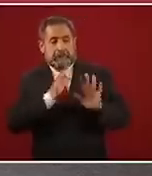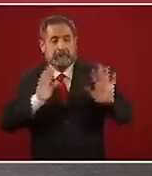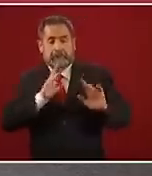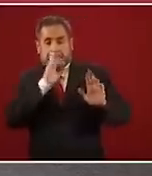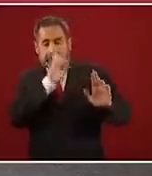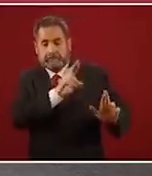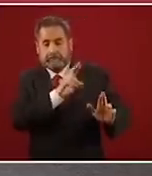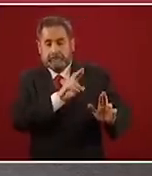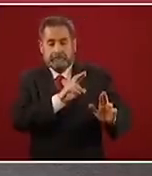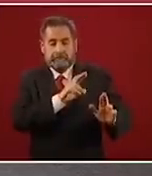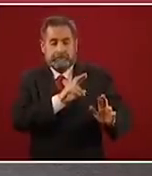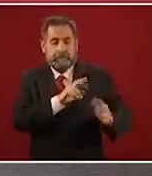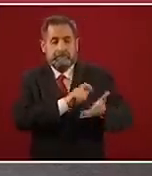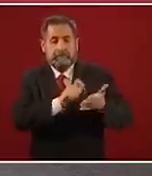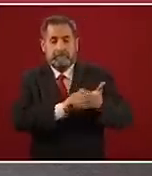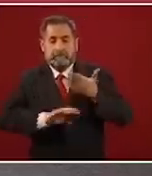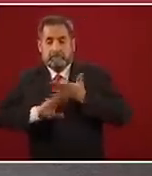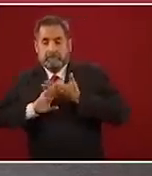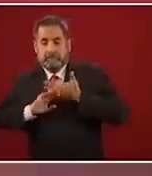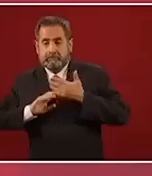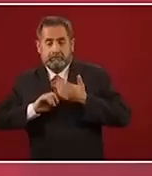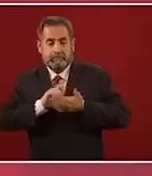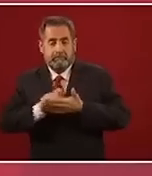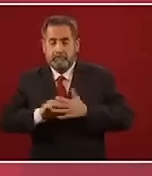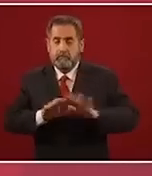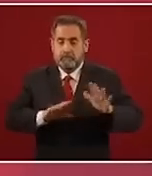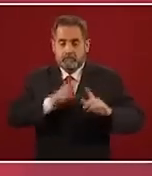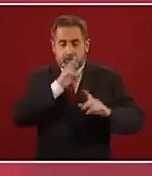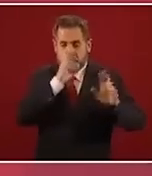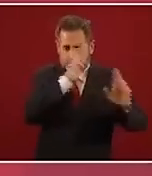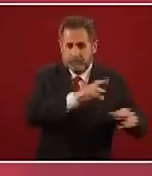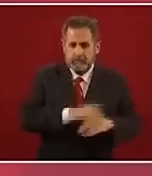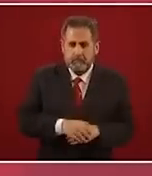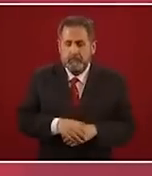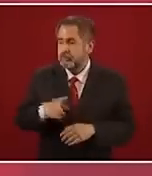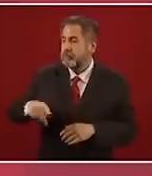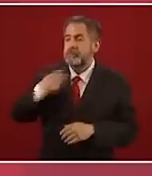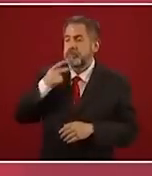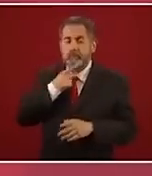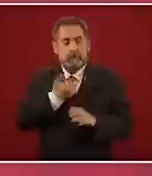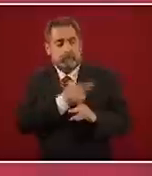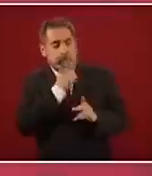¿sí?, por lo que podía significar para un político.